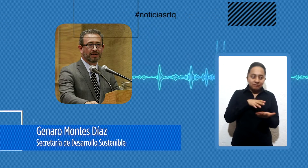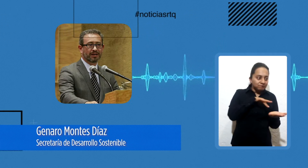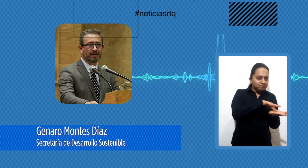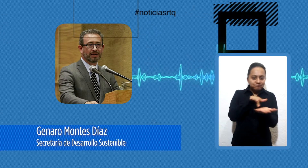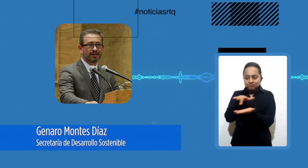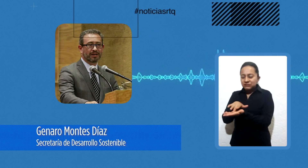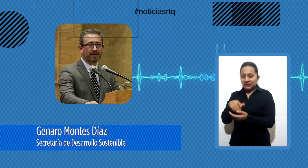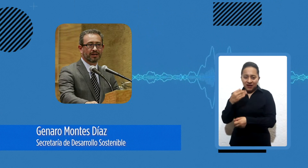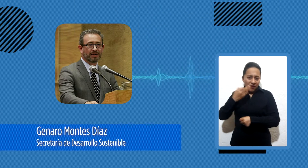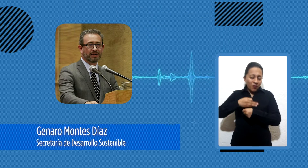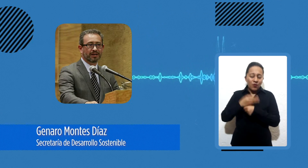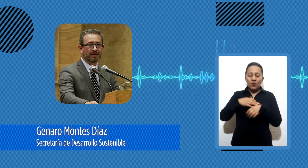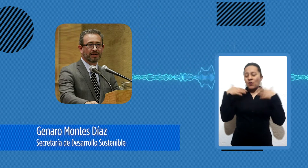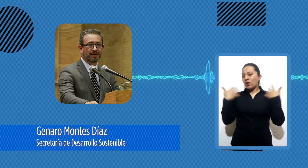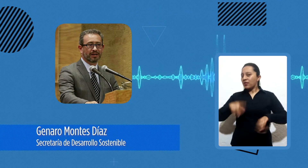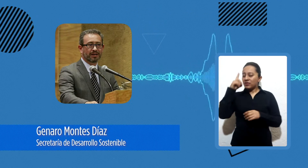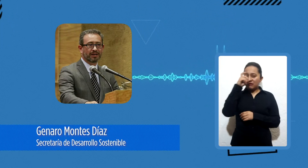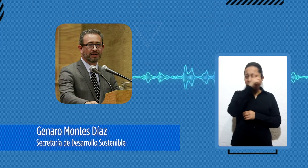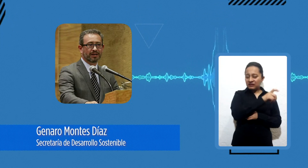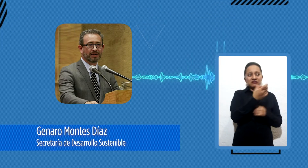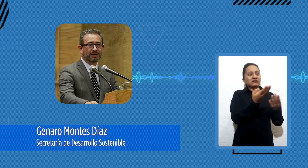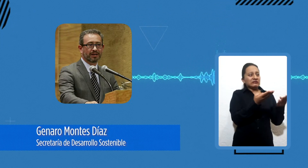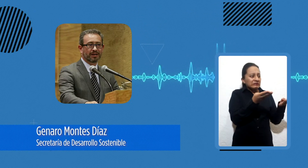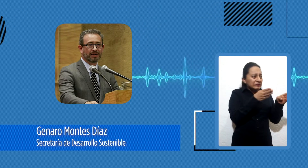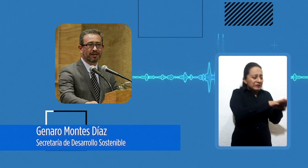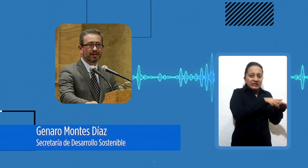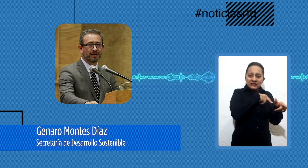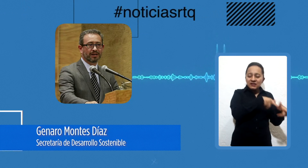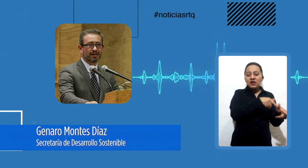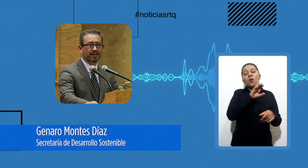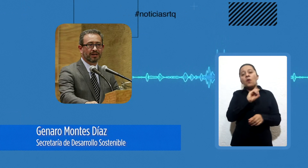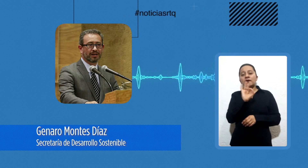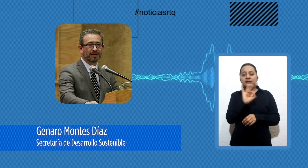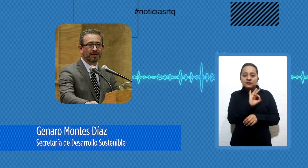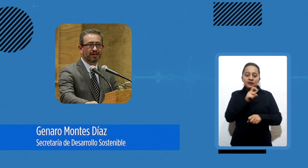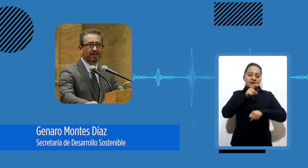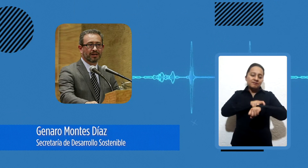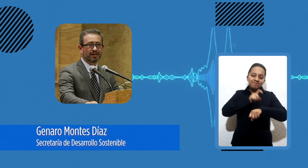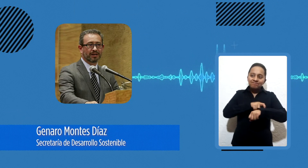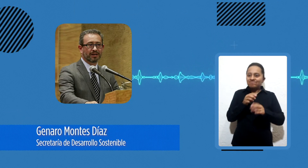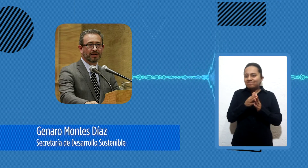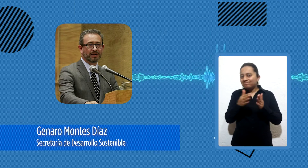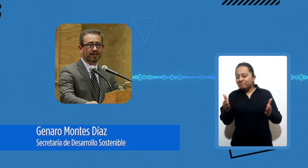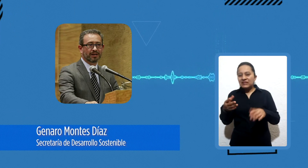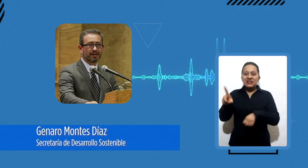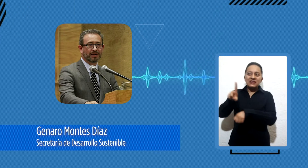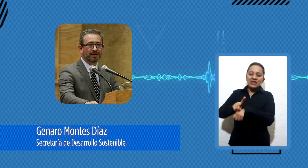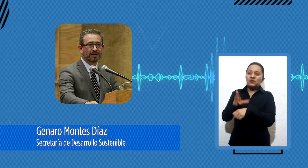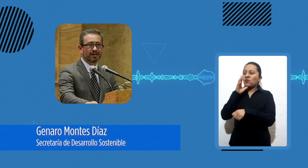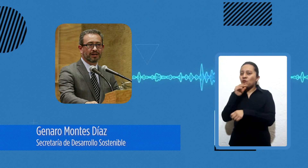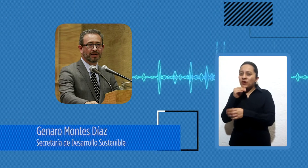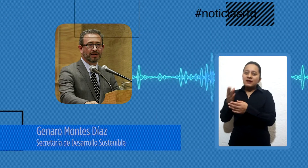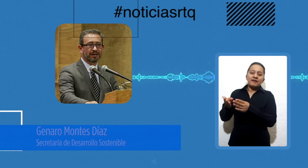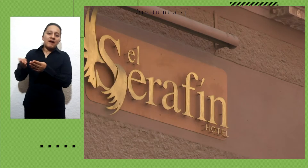abierto o han abierto en horarios restringidos o en días restringidos o no han podido estar operando al 100